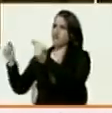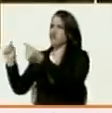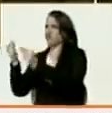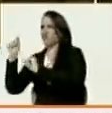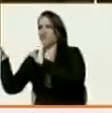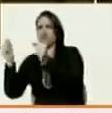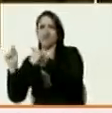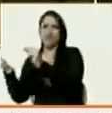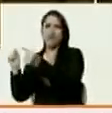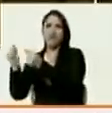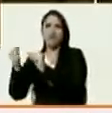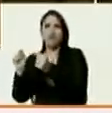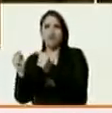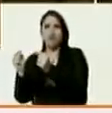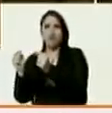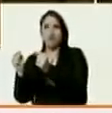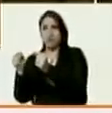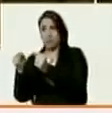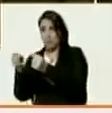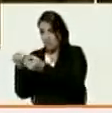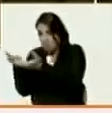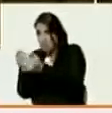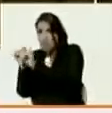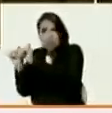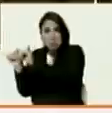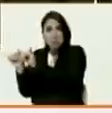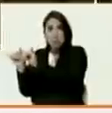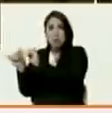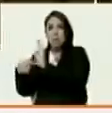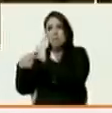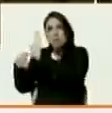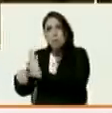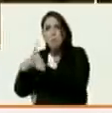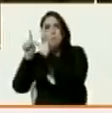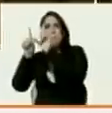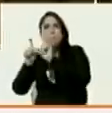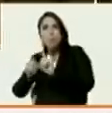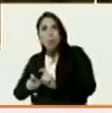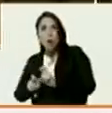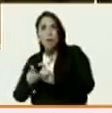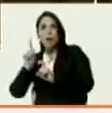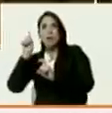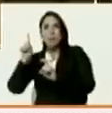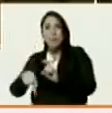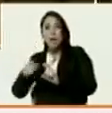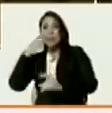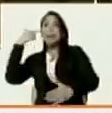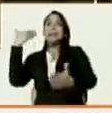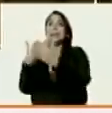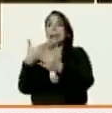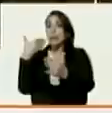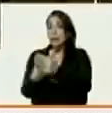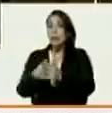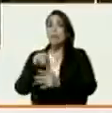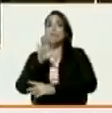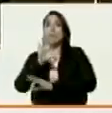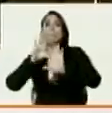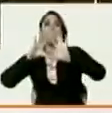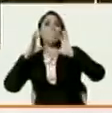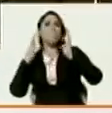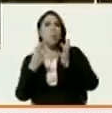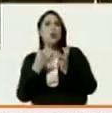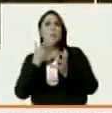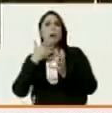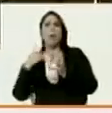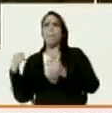Entre ellos muestran sus pruebas, han llegado inclusive, y es testigo el país y el mundo, a irse de